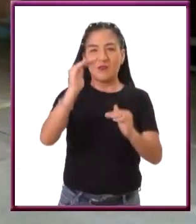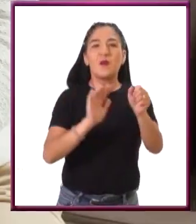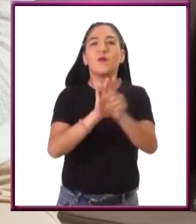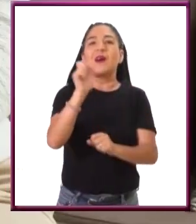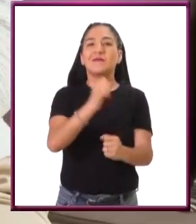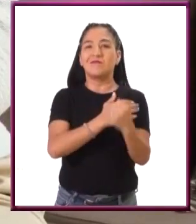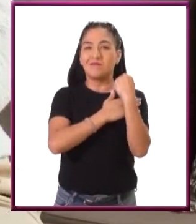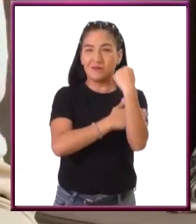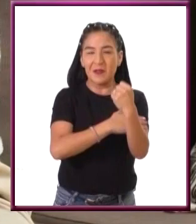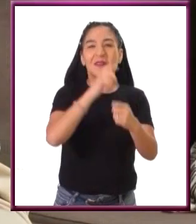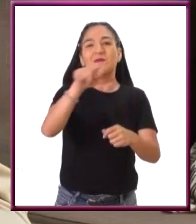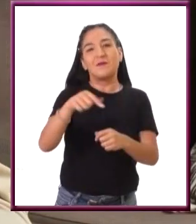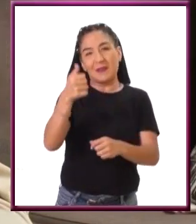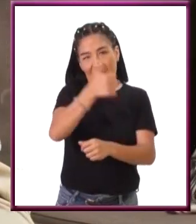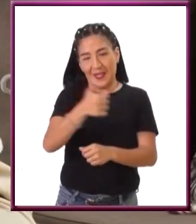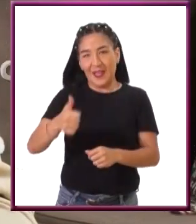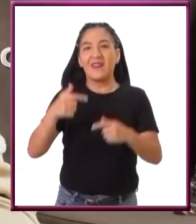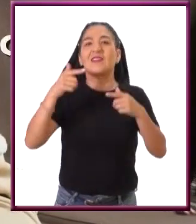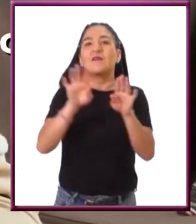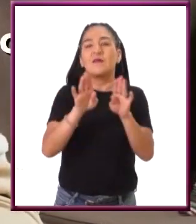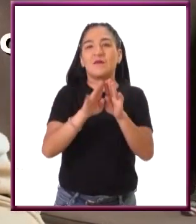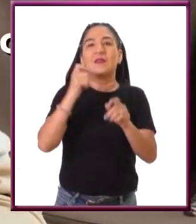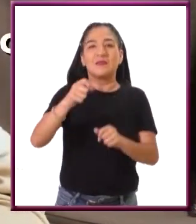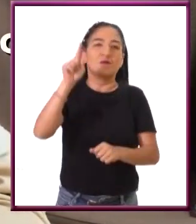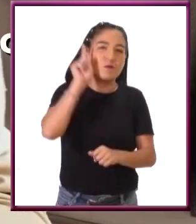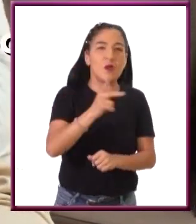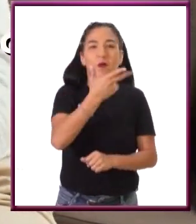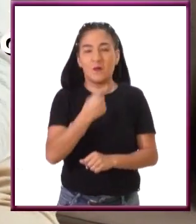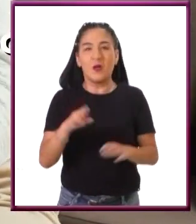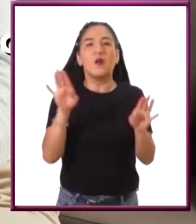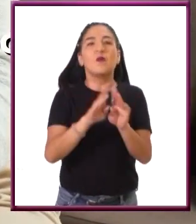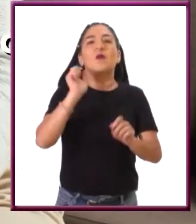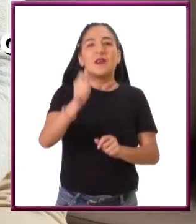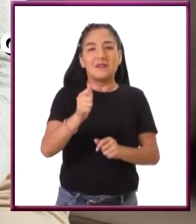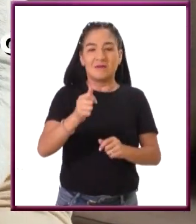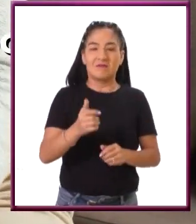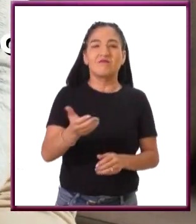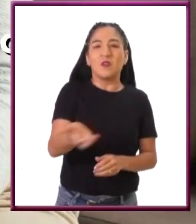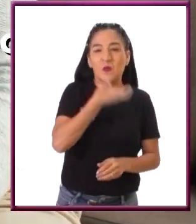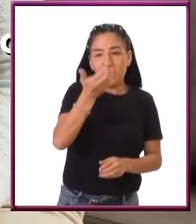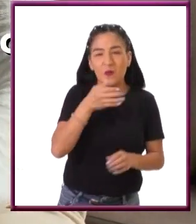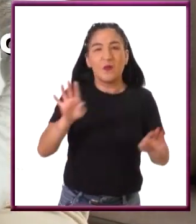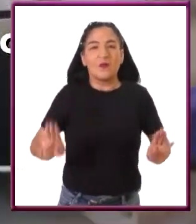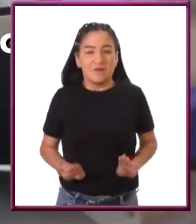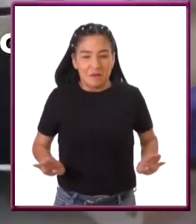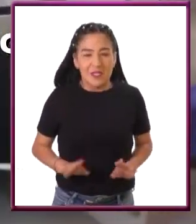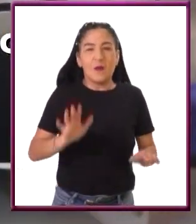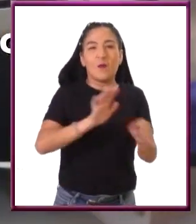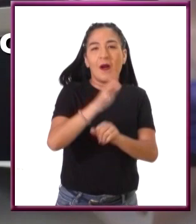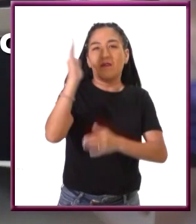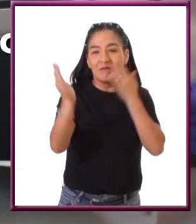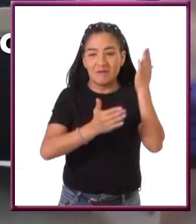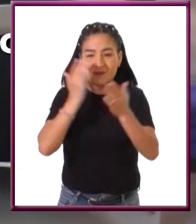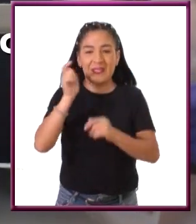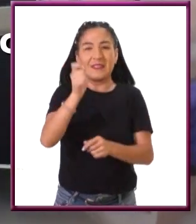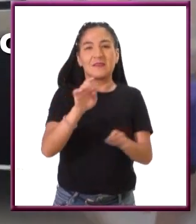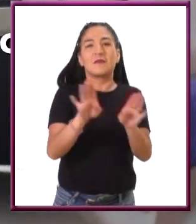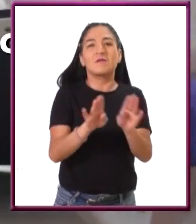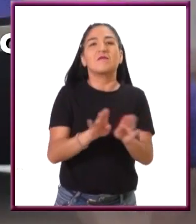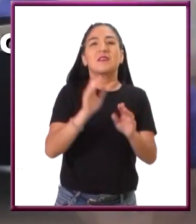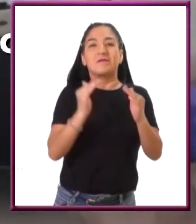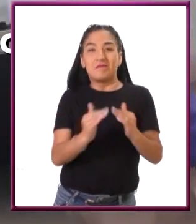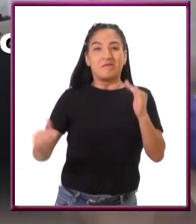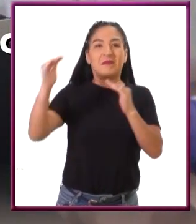poder basadas en el género, a ser valoradas y educadas sin estereotipos de conductas y prácticas basadas en conceptos